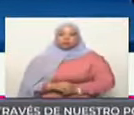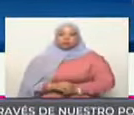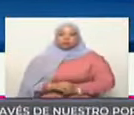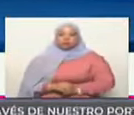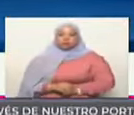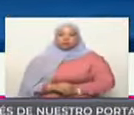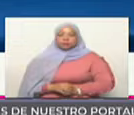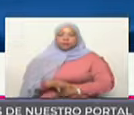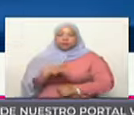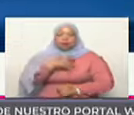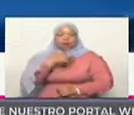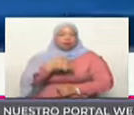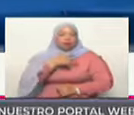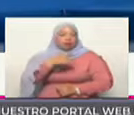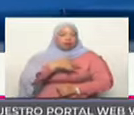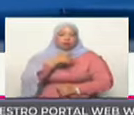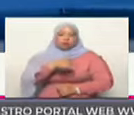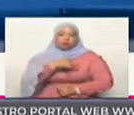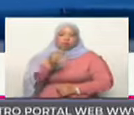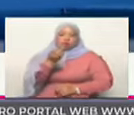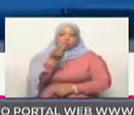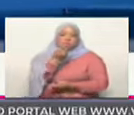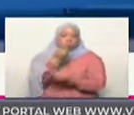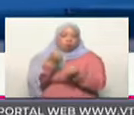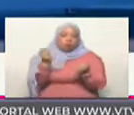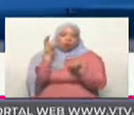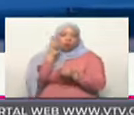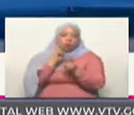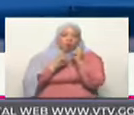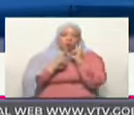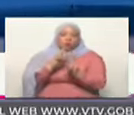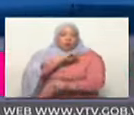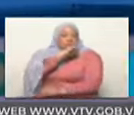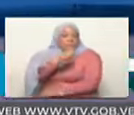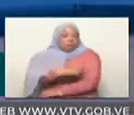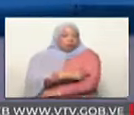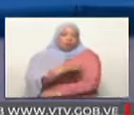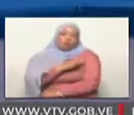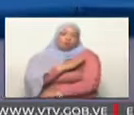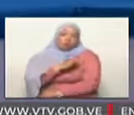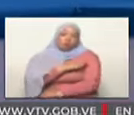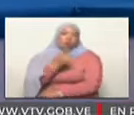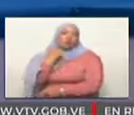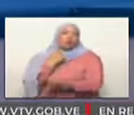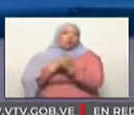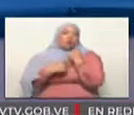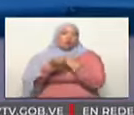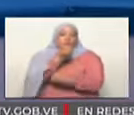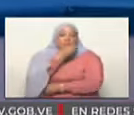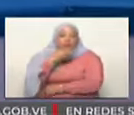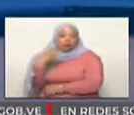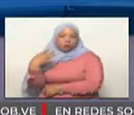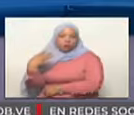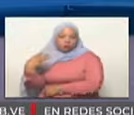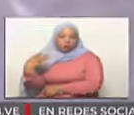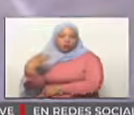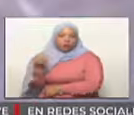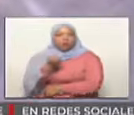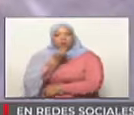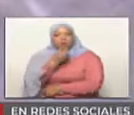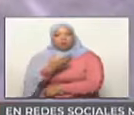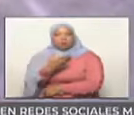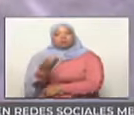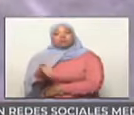la esencia de la pureza del poder originario, color blanco. Buenos